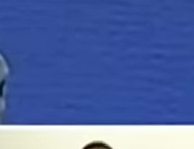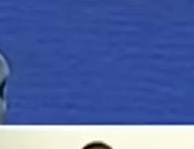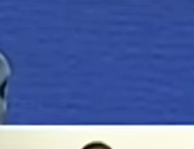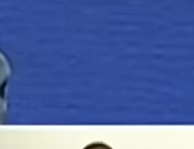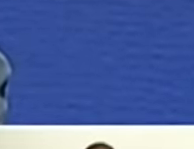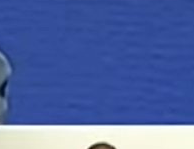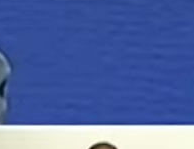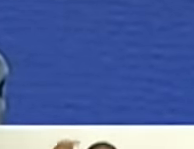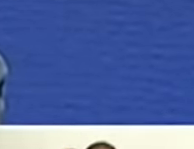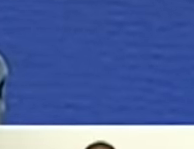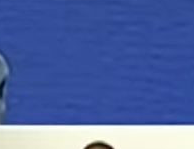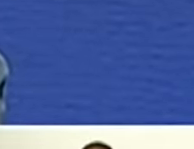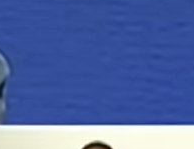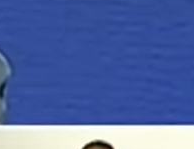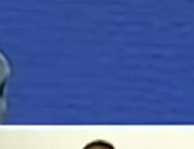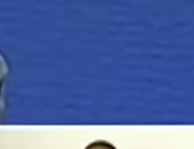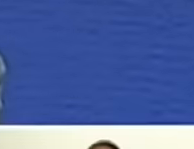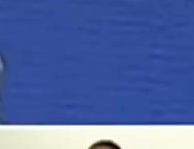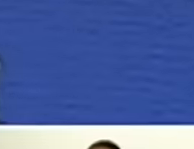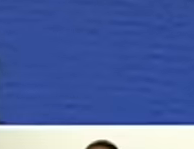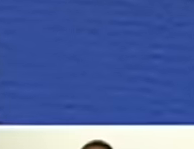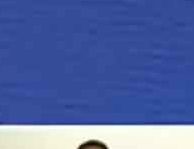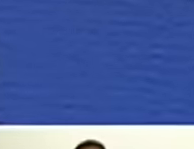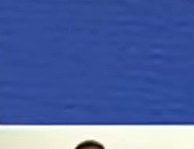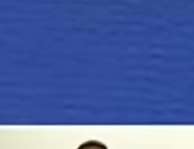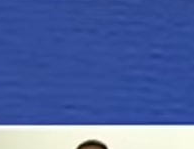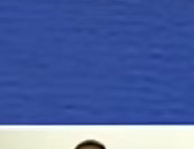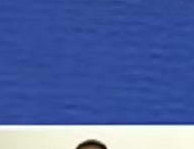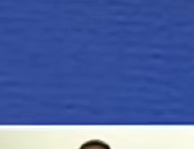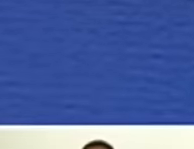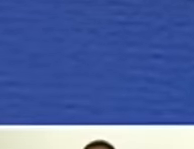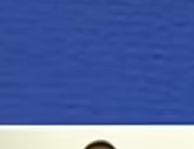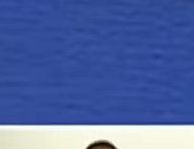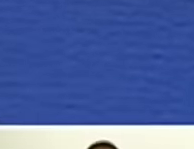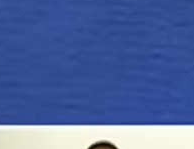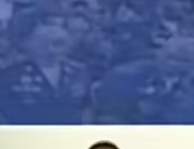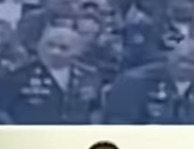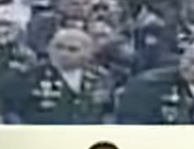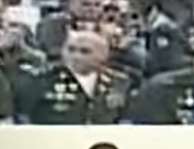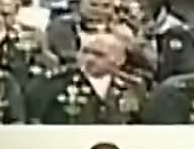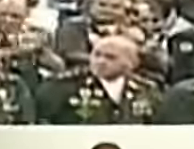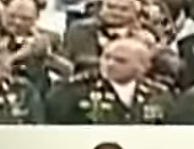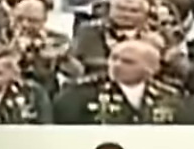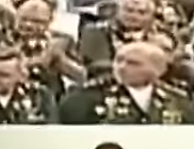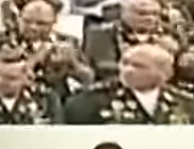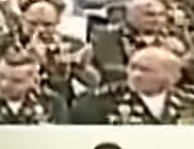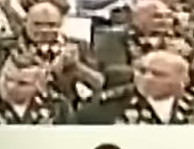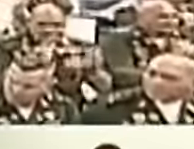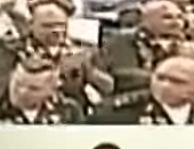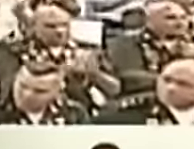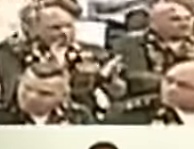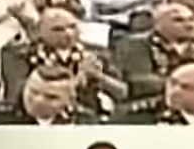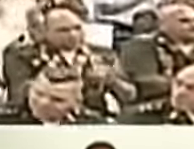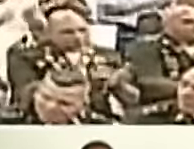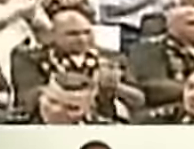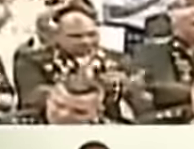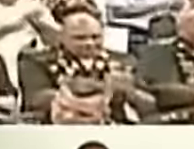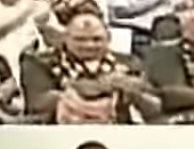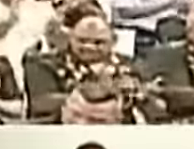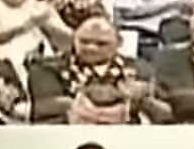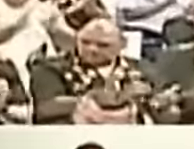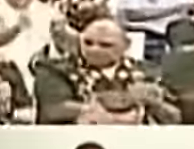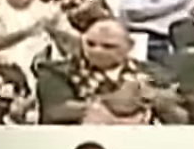próxima vida me permita ser cadete de la Fuerza Armada Nacional Bolivariana, me permita ser militar de Venezuela.